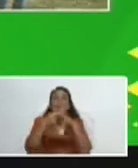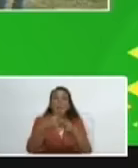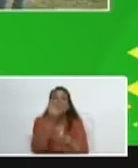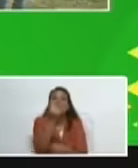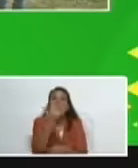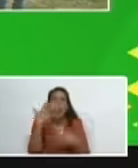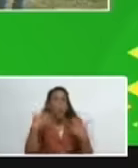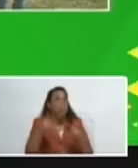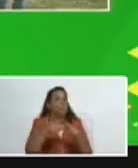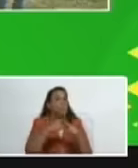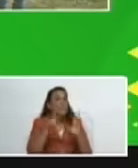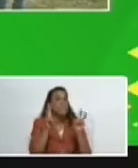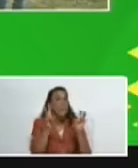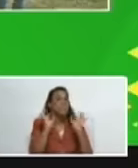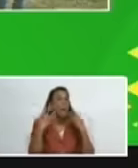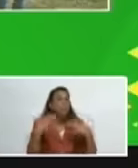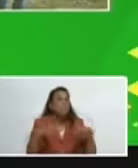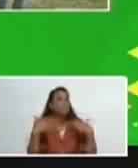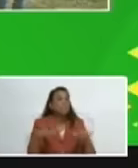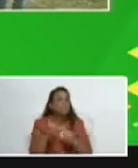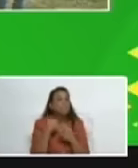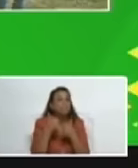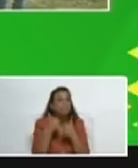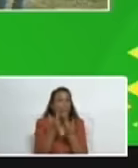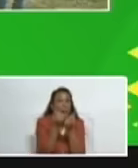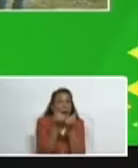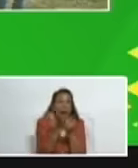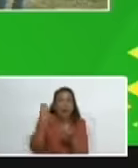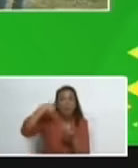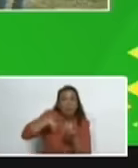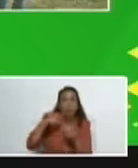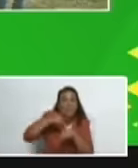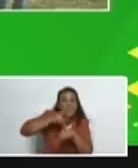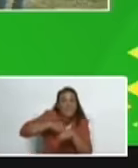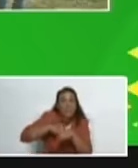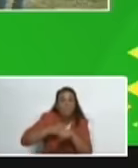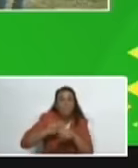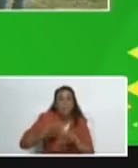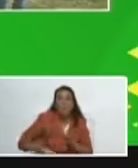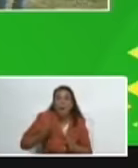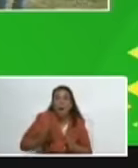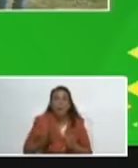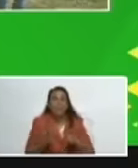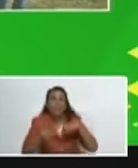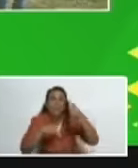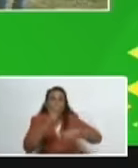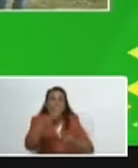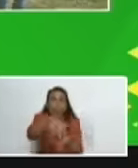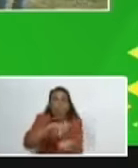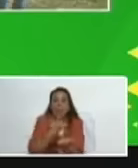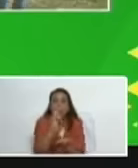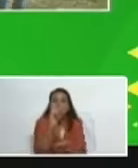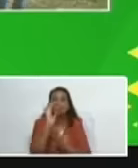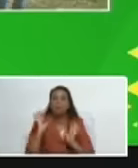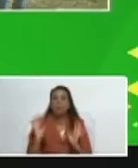un temazo, ¿verdad? Platica que llegue a tiempo. Si llega después de la cosecha, ¿para qué